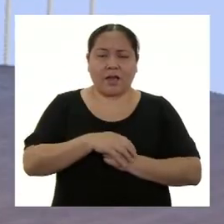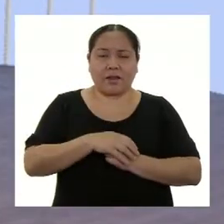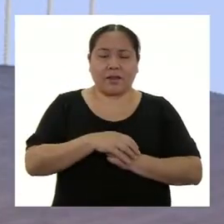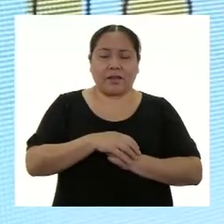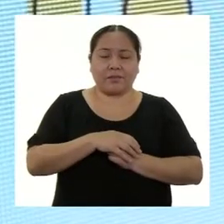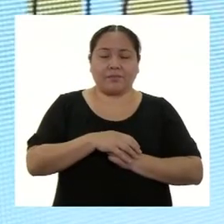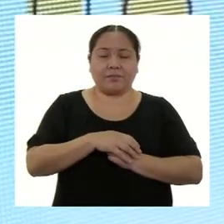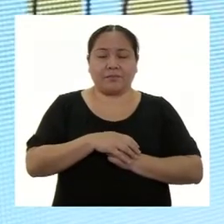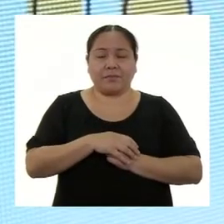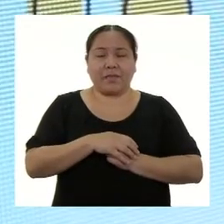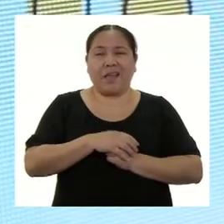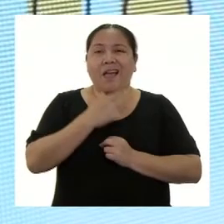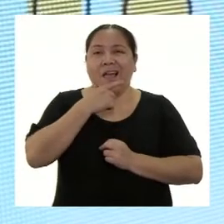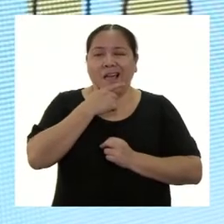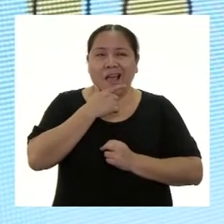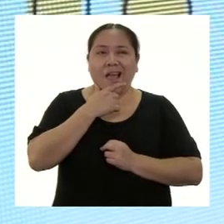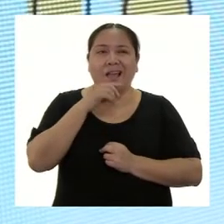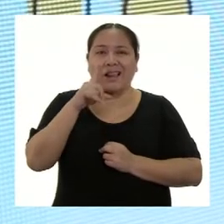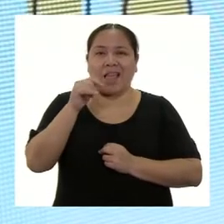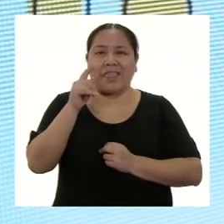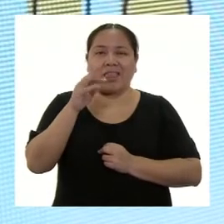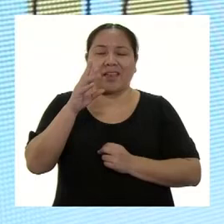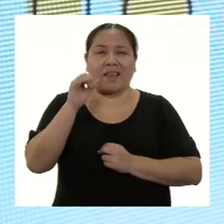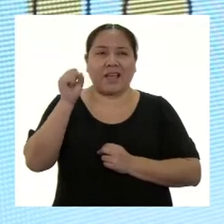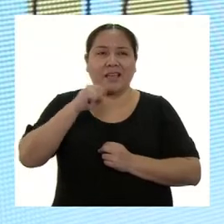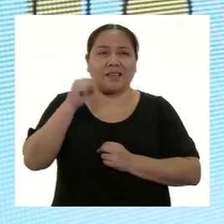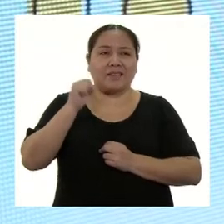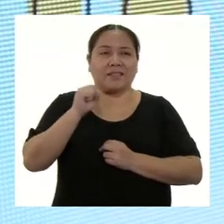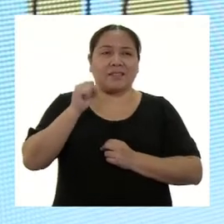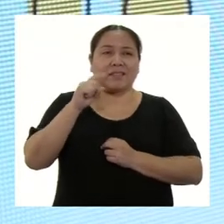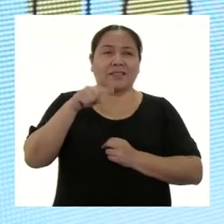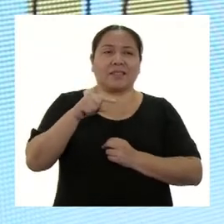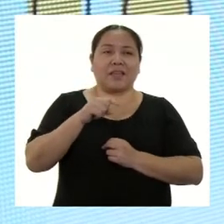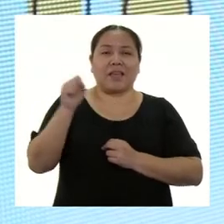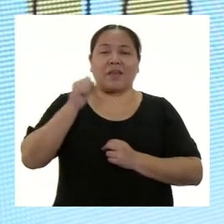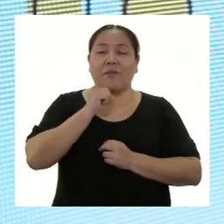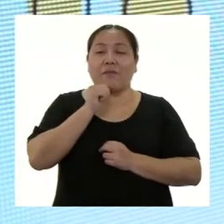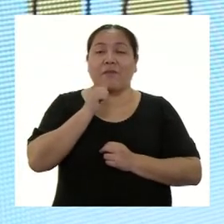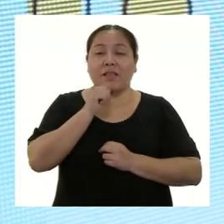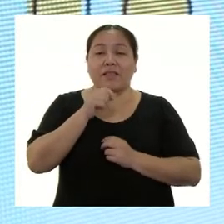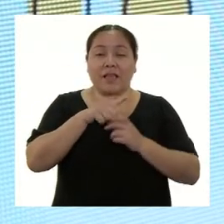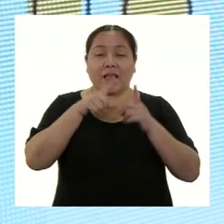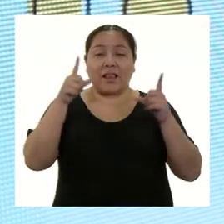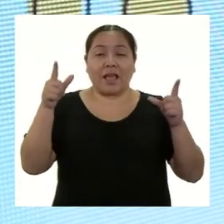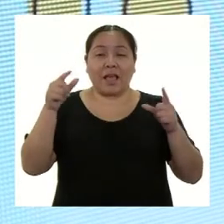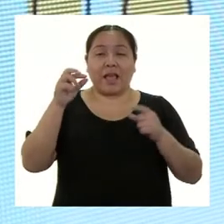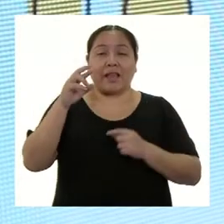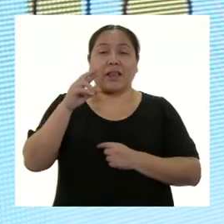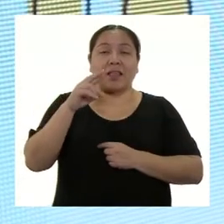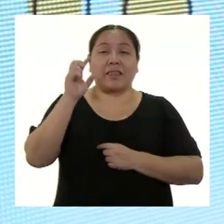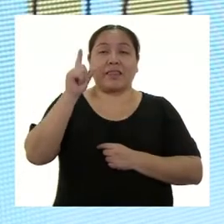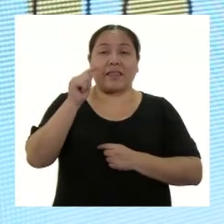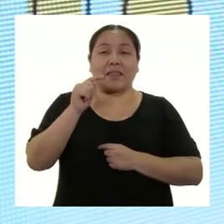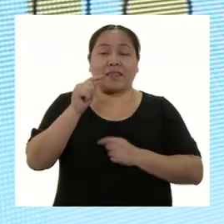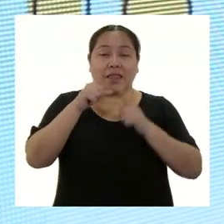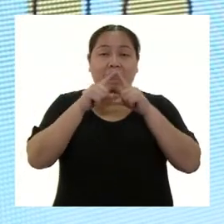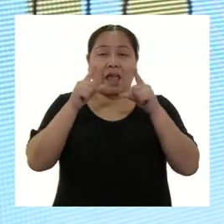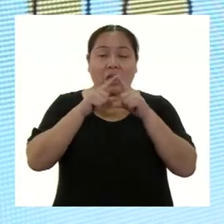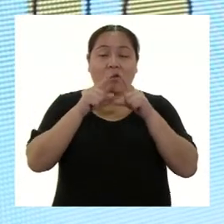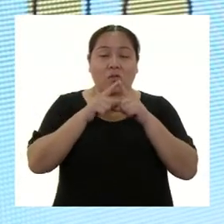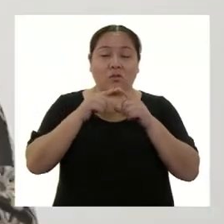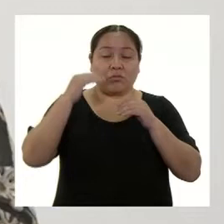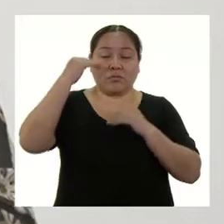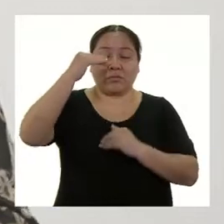lateral. ¡Ay, lateral! Claro, me falta sacar el área del triángulo. Digo, de la superficie de las bases para luego